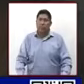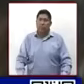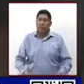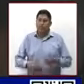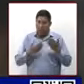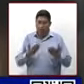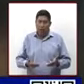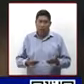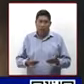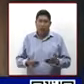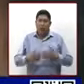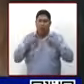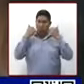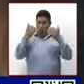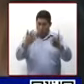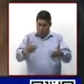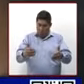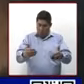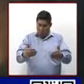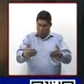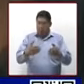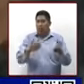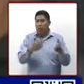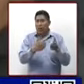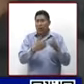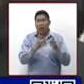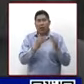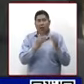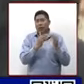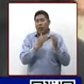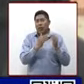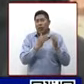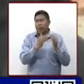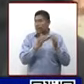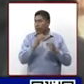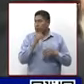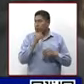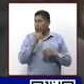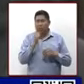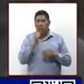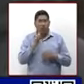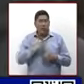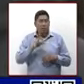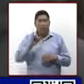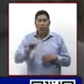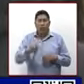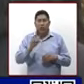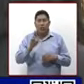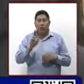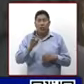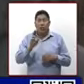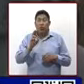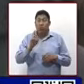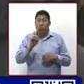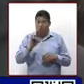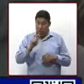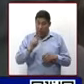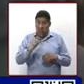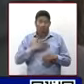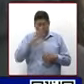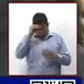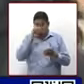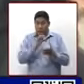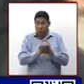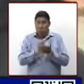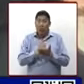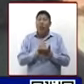Aquí había un minibús parado, donde la casa del señor Efraín, de la Judith, de la señora Judith. Mi esposo pide auxilio.